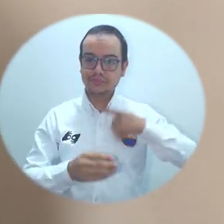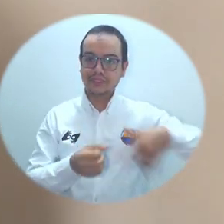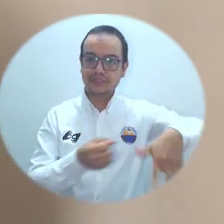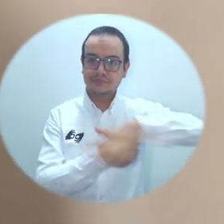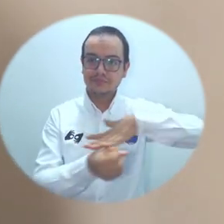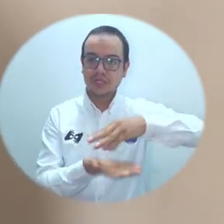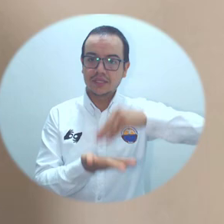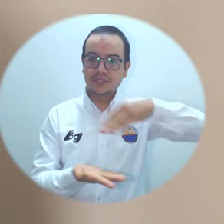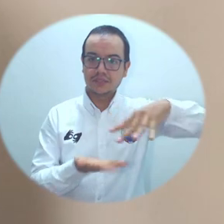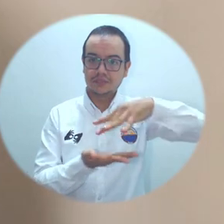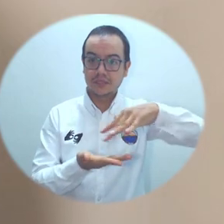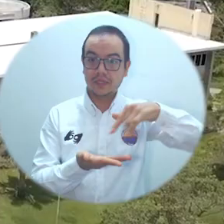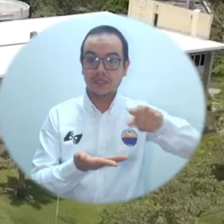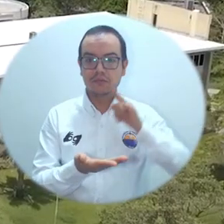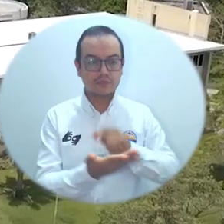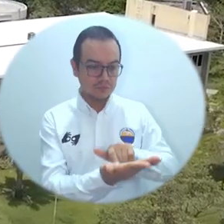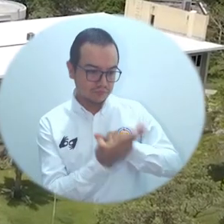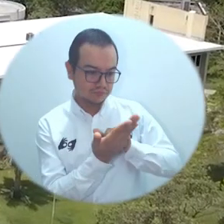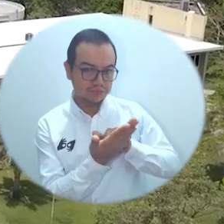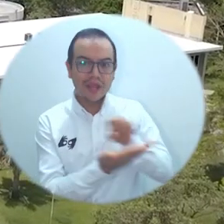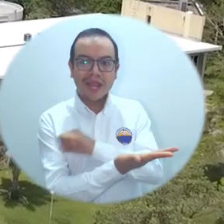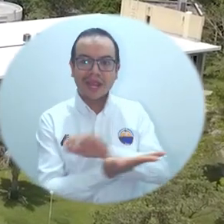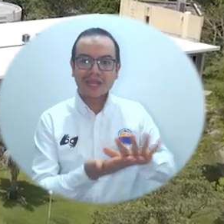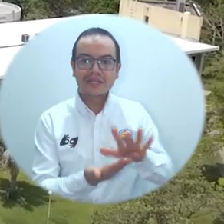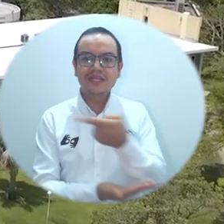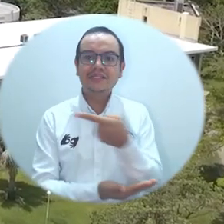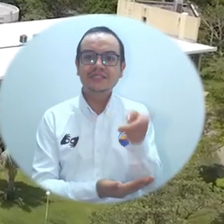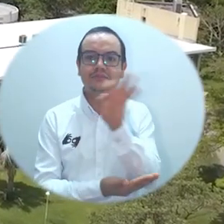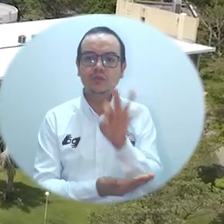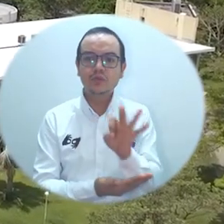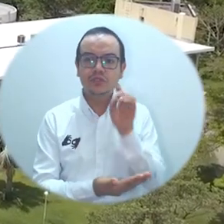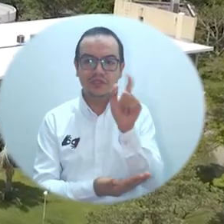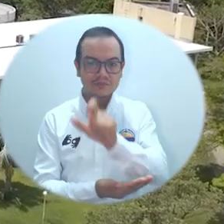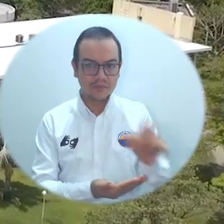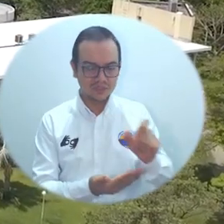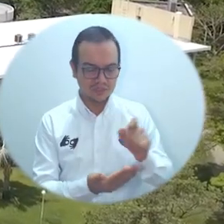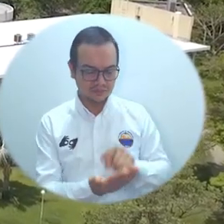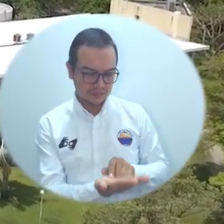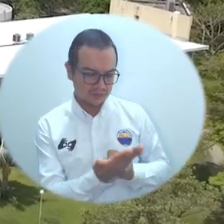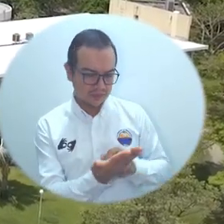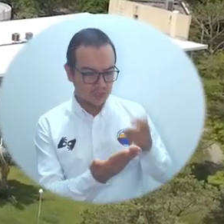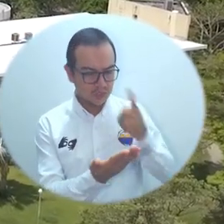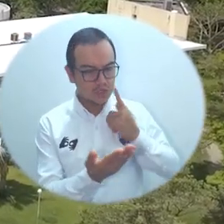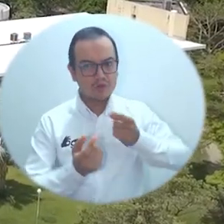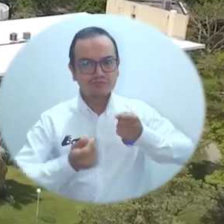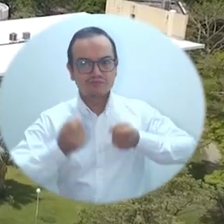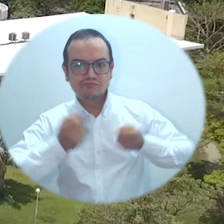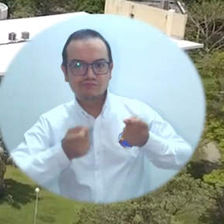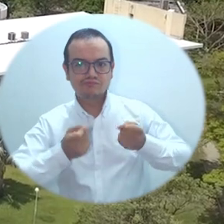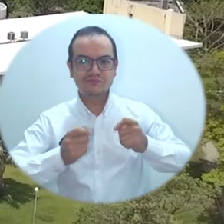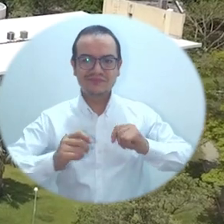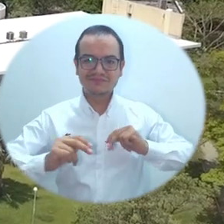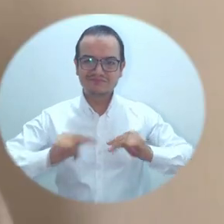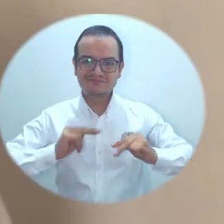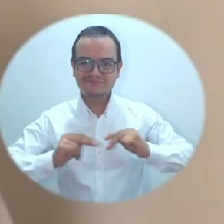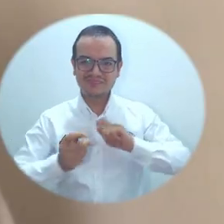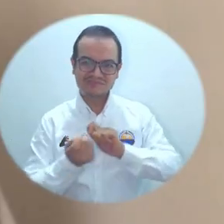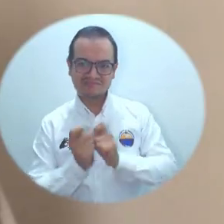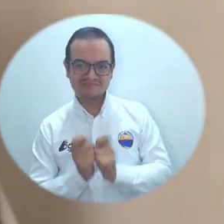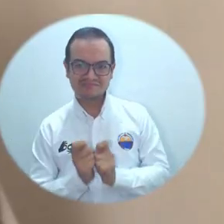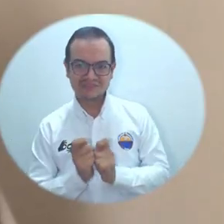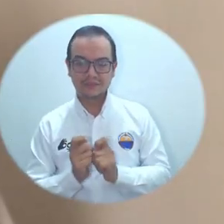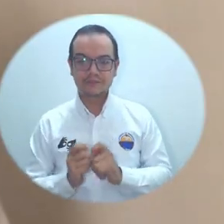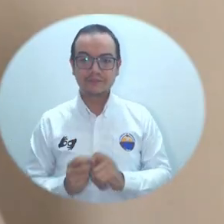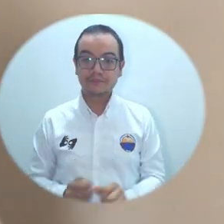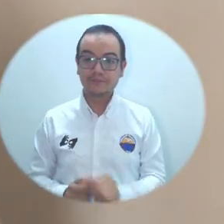el 100% de los estudiantes a partir de unos ajustes presupuestales y administrativos. El informe